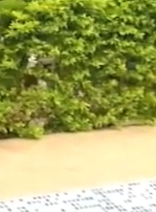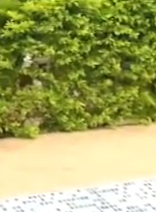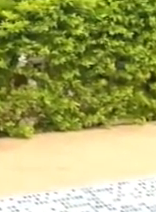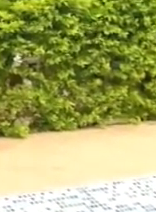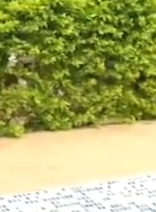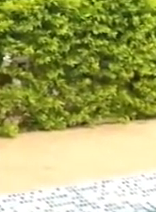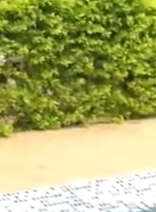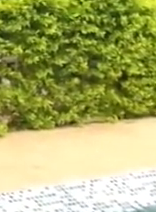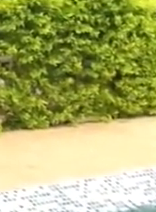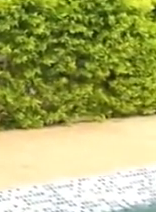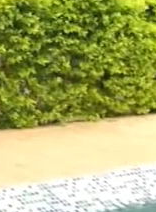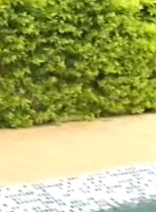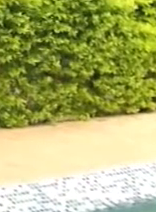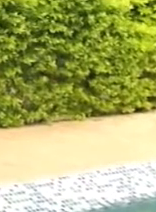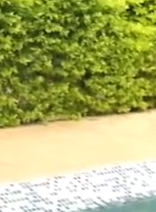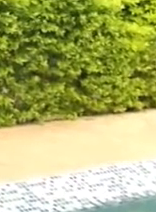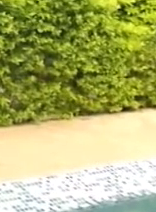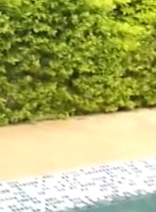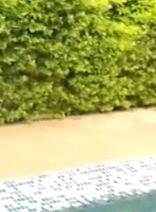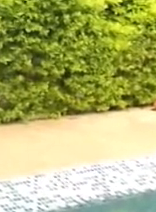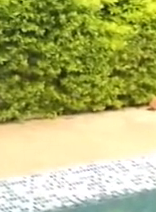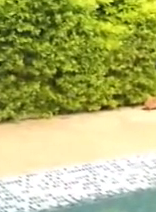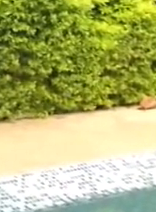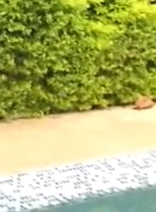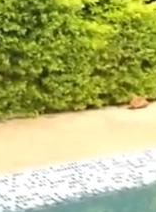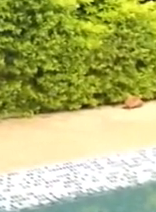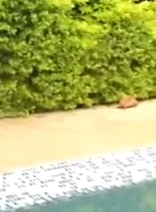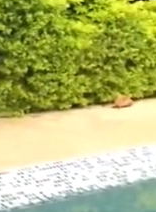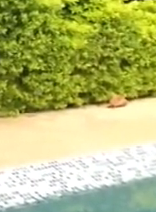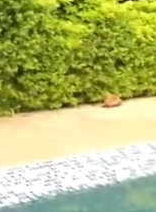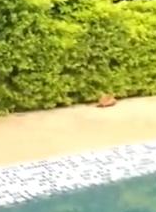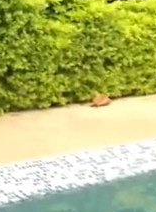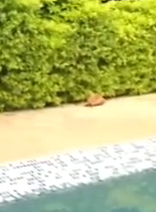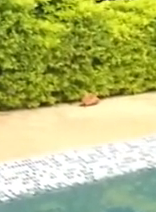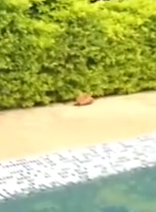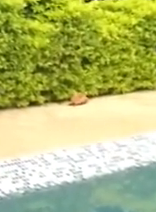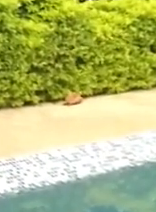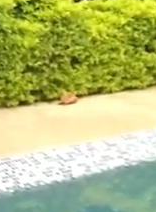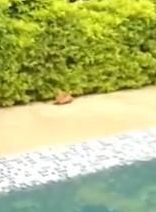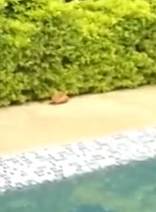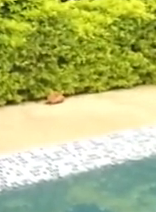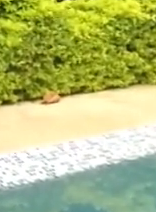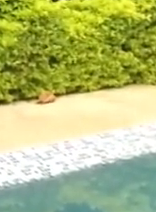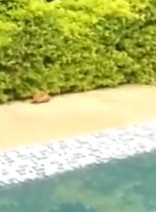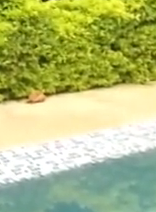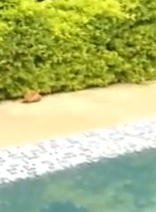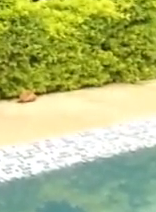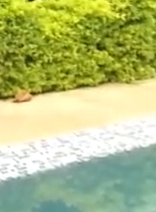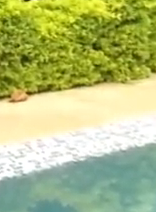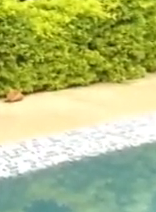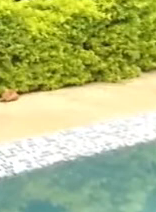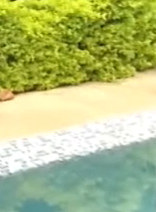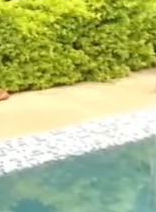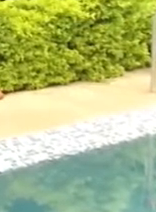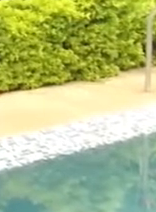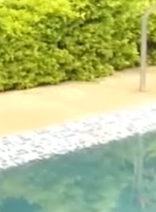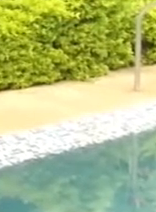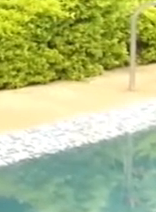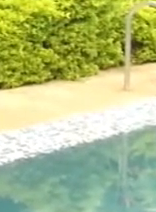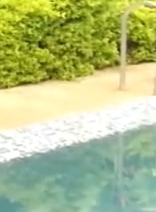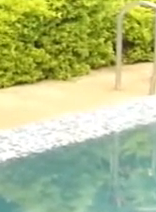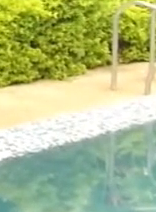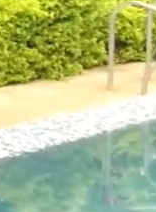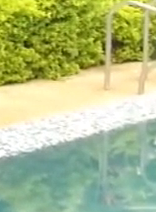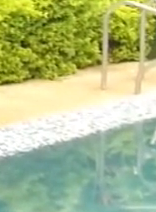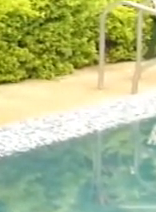médica nuestra finalidad es poder desarrollar temas que tengan que ver con eso que vemos a diario en la consulta esas